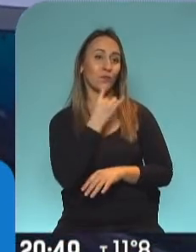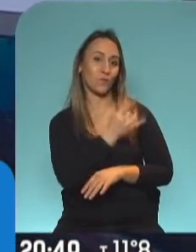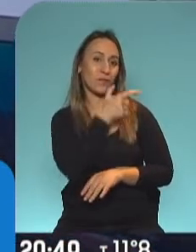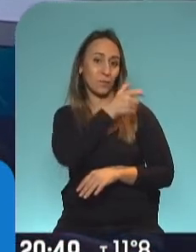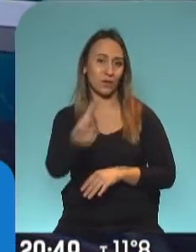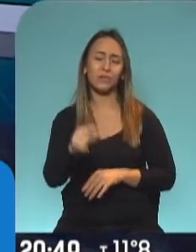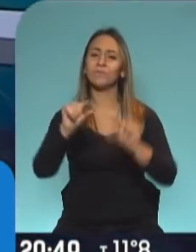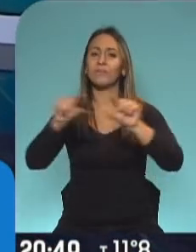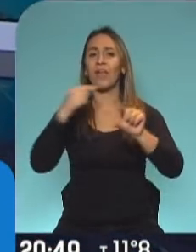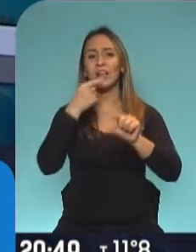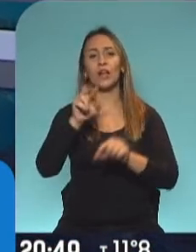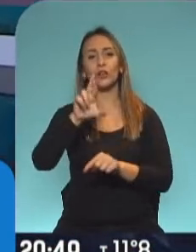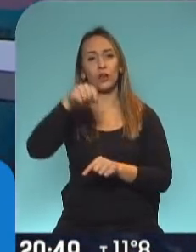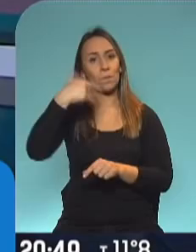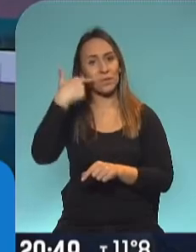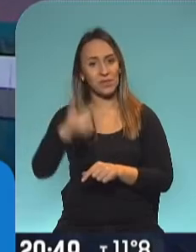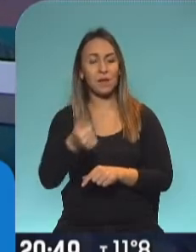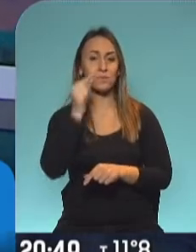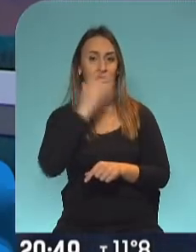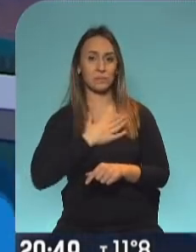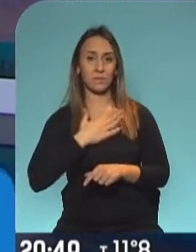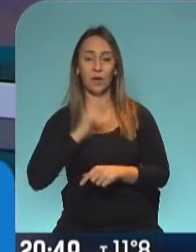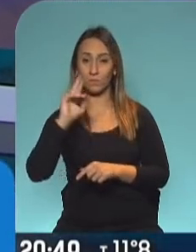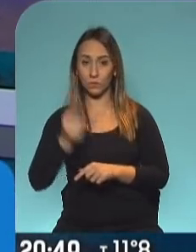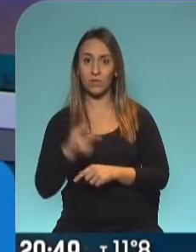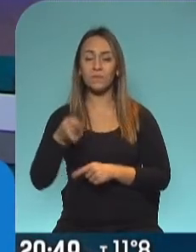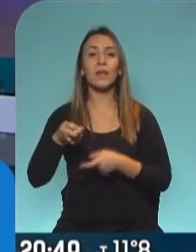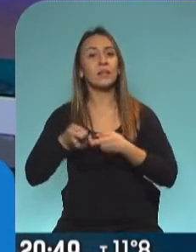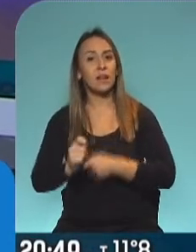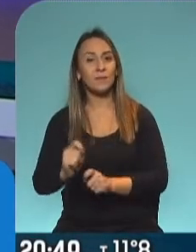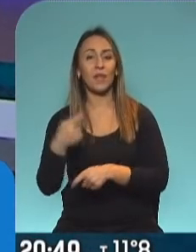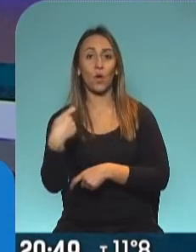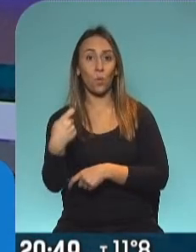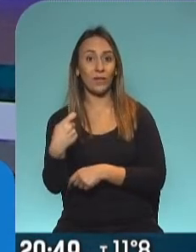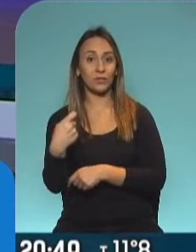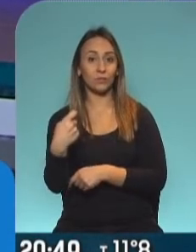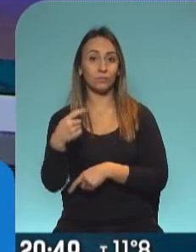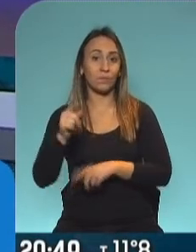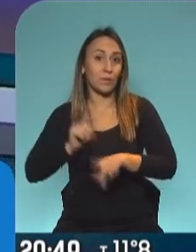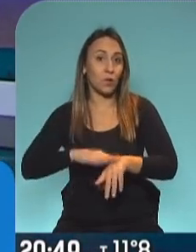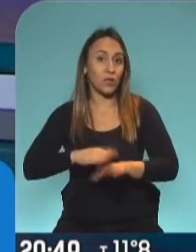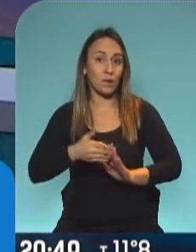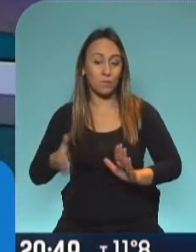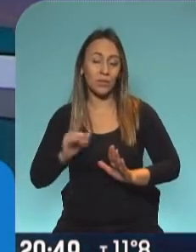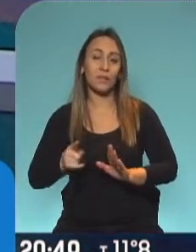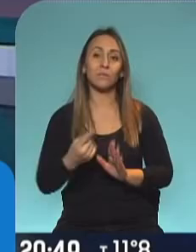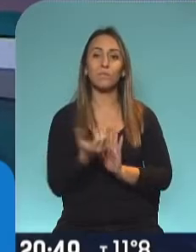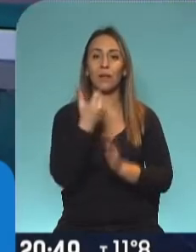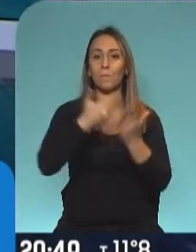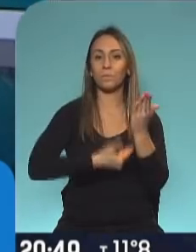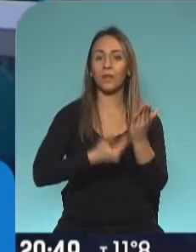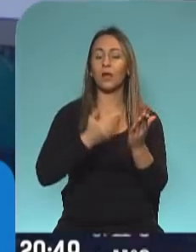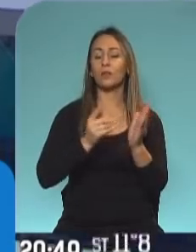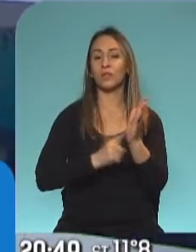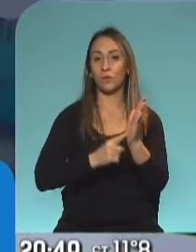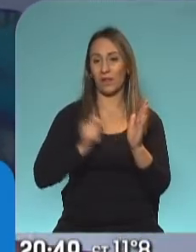falleció, nos dice Romina, y estaba tramitando la jubilación y al mismo tiempo el poder para mi mamá. ¿cuál